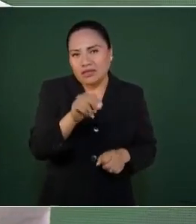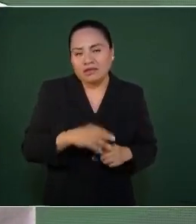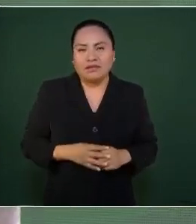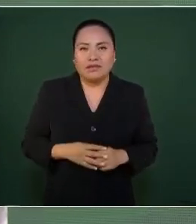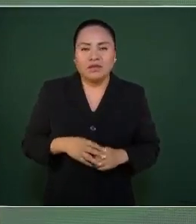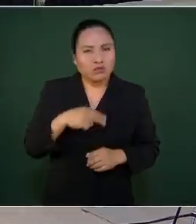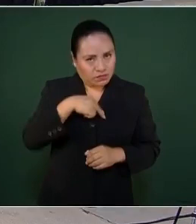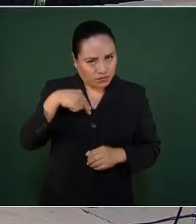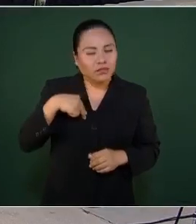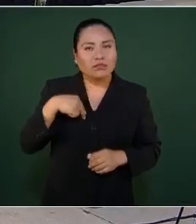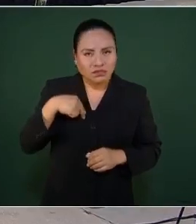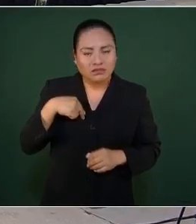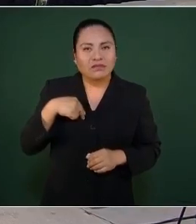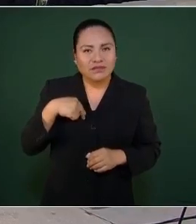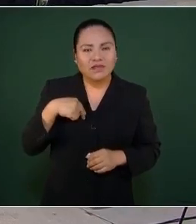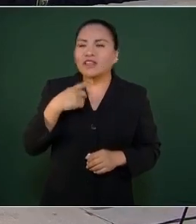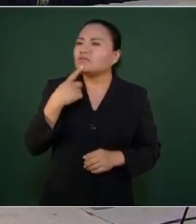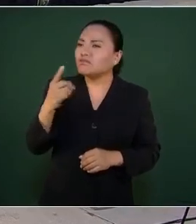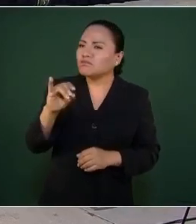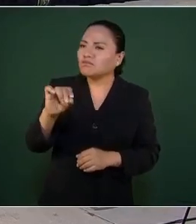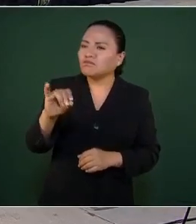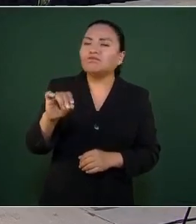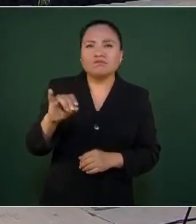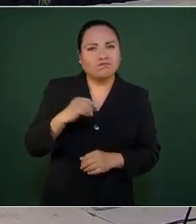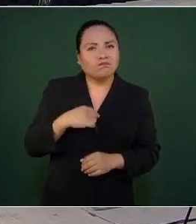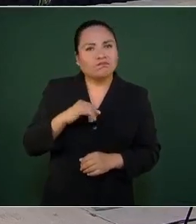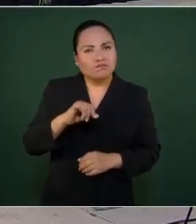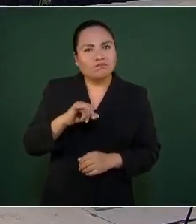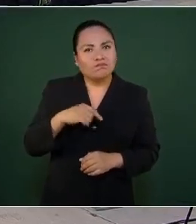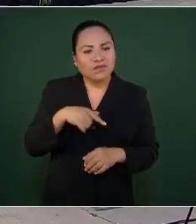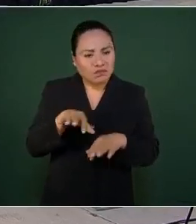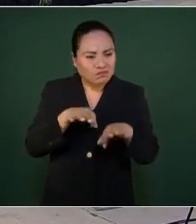nosotros decimos que sí,